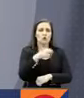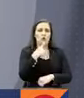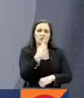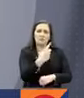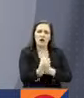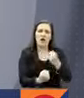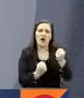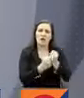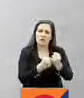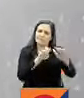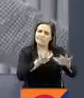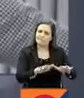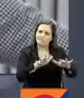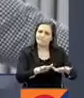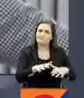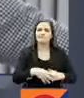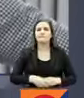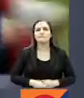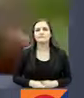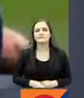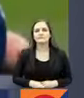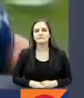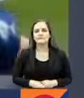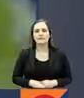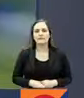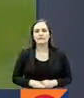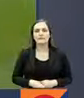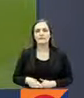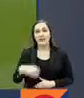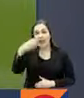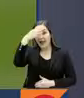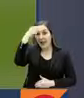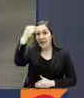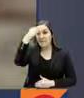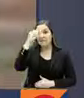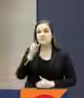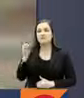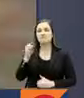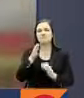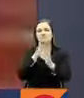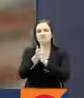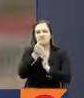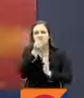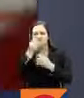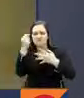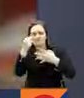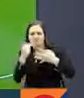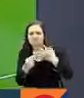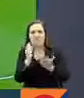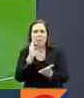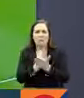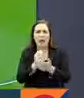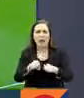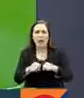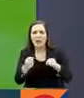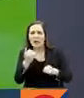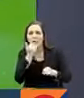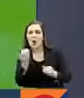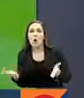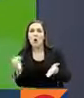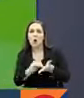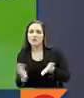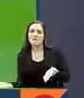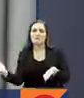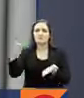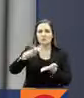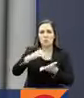apoyo. Y en deportes, James Rodríguez habló de todo, sus lesiones, su posible regreso a las canchas con el